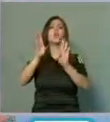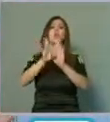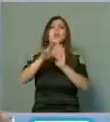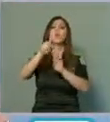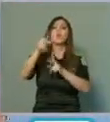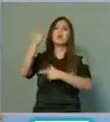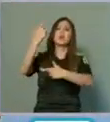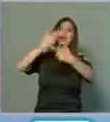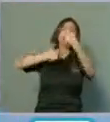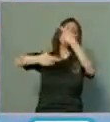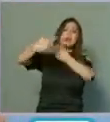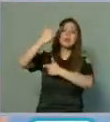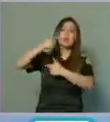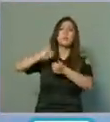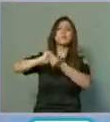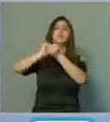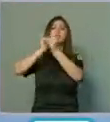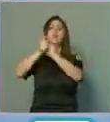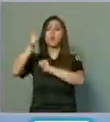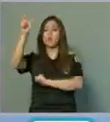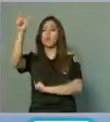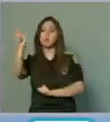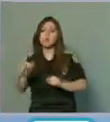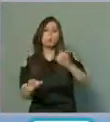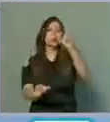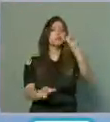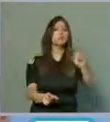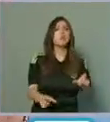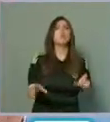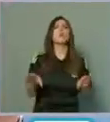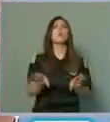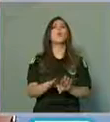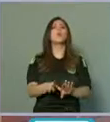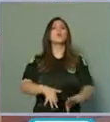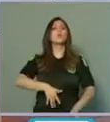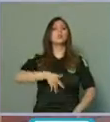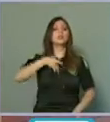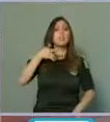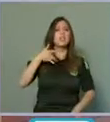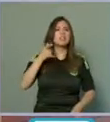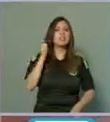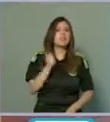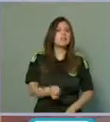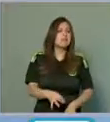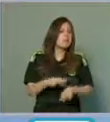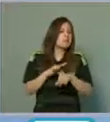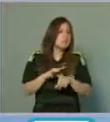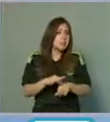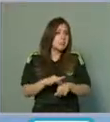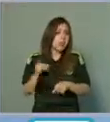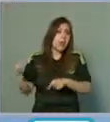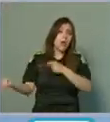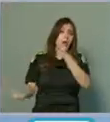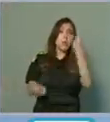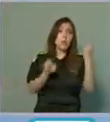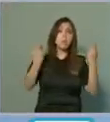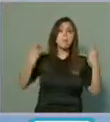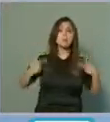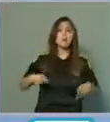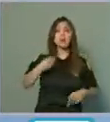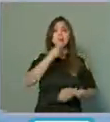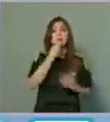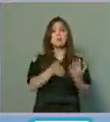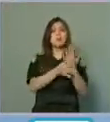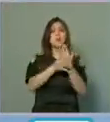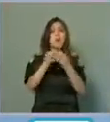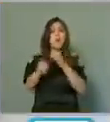introspección, de los personajes, cómo se construyen, cómo se sienten atrapados en una realidad, y que a veces se dice que en las obras de Chejov no pasa nada